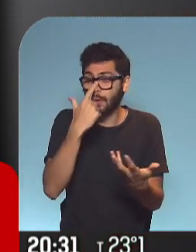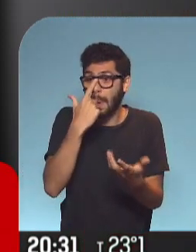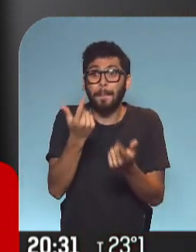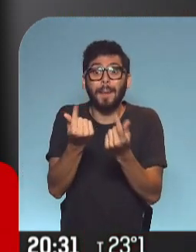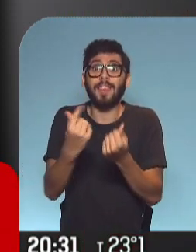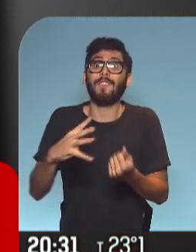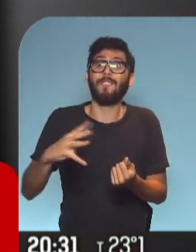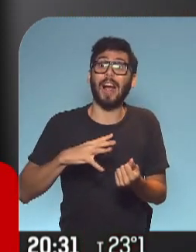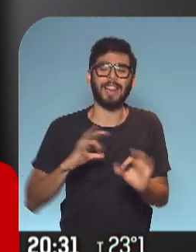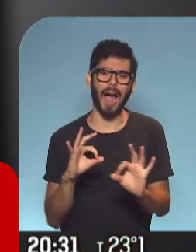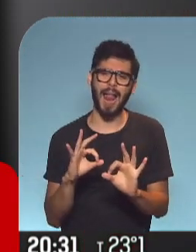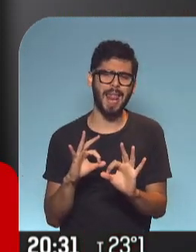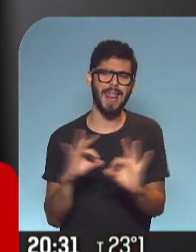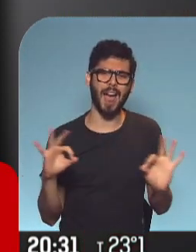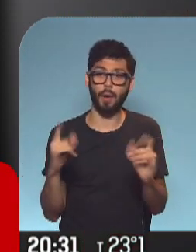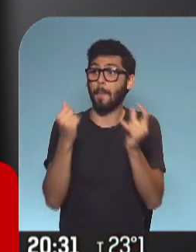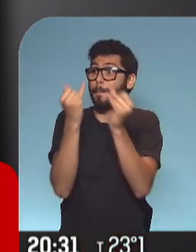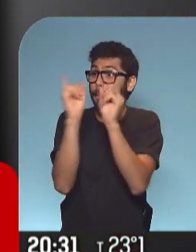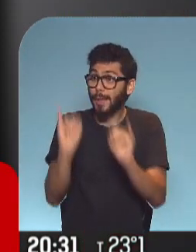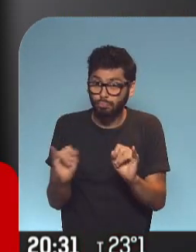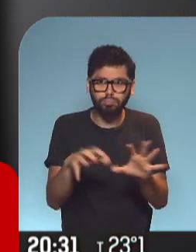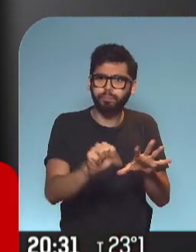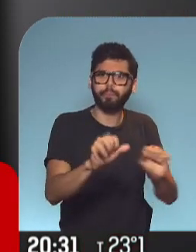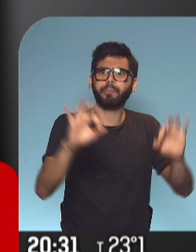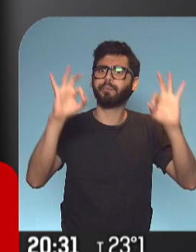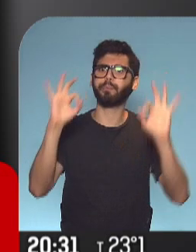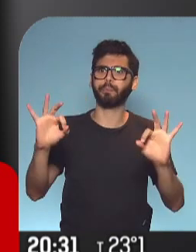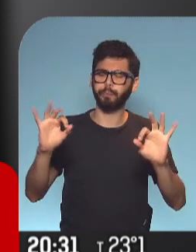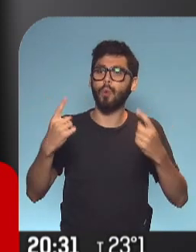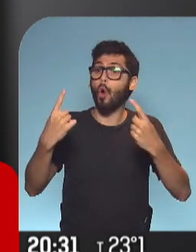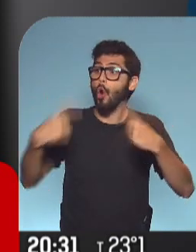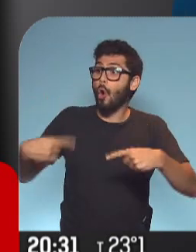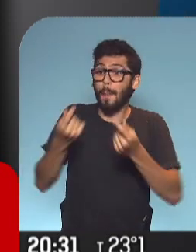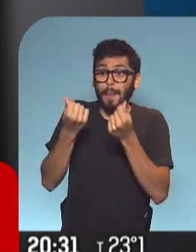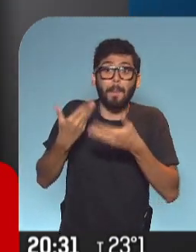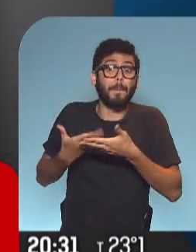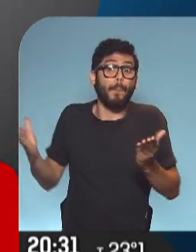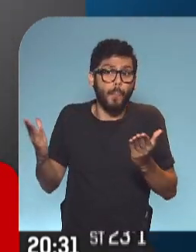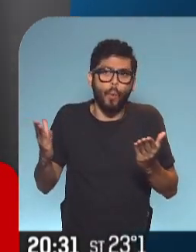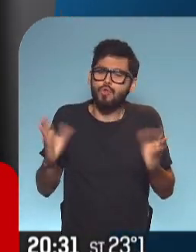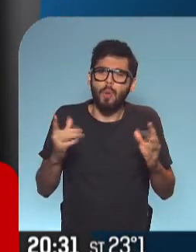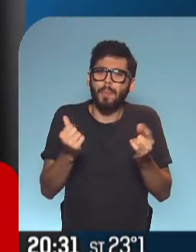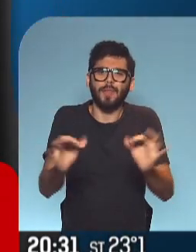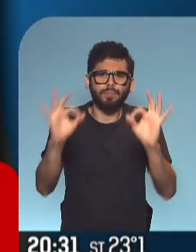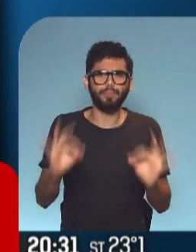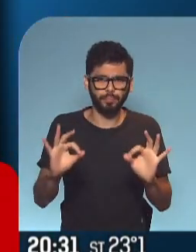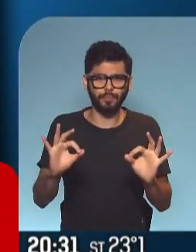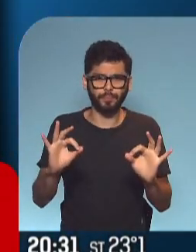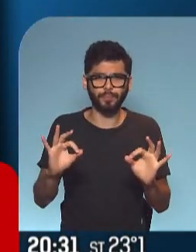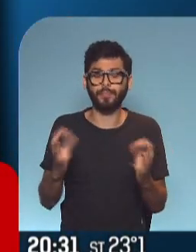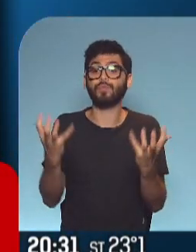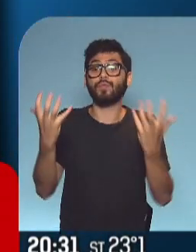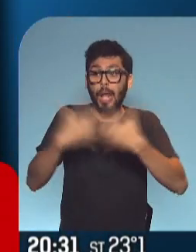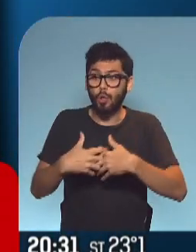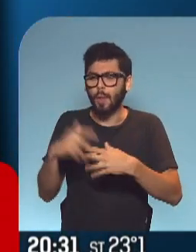de un solo peso del presupuesto y los recursos públicos que utiliza rt a que de inmediato se solicitó una